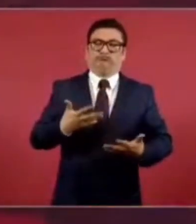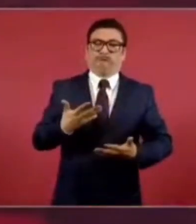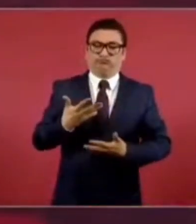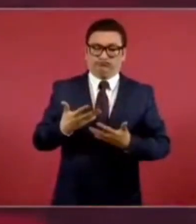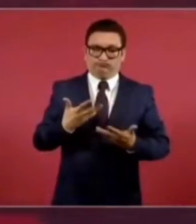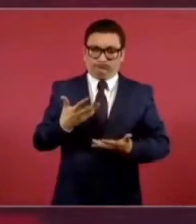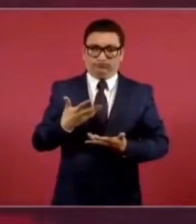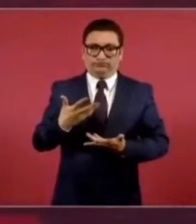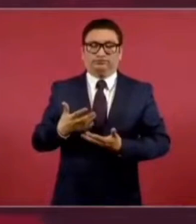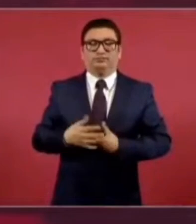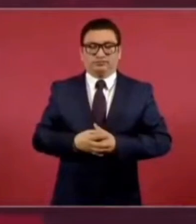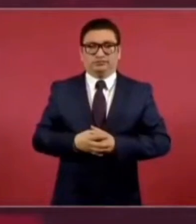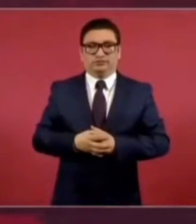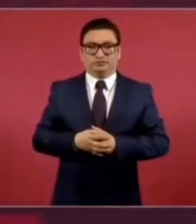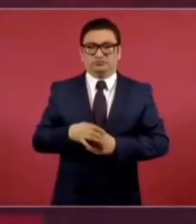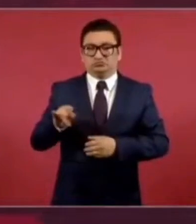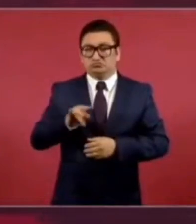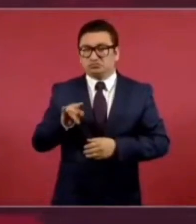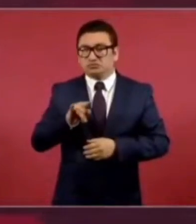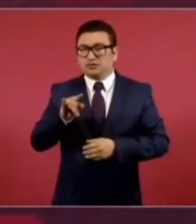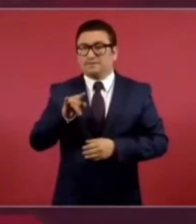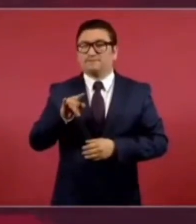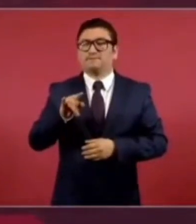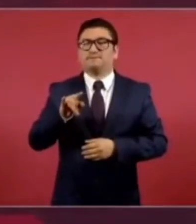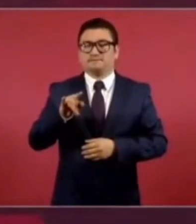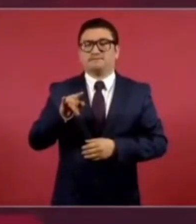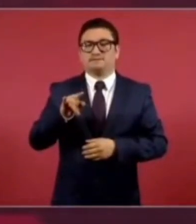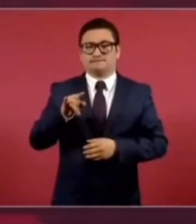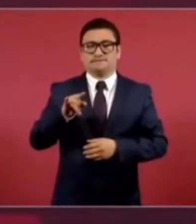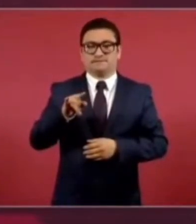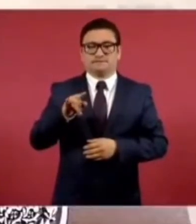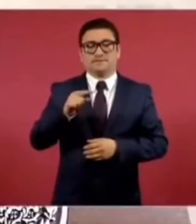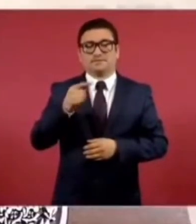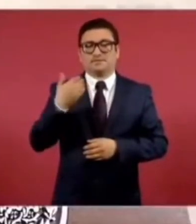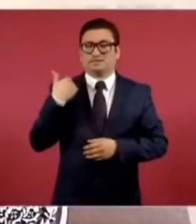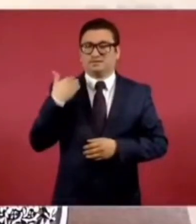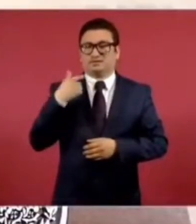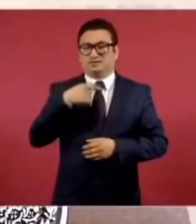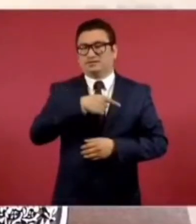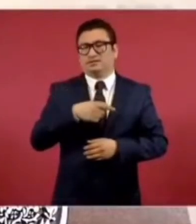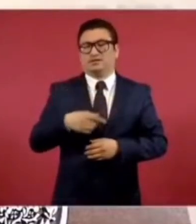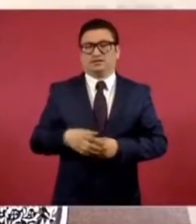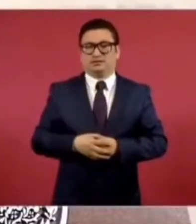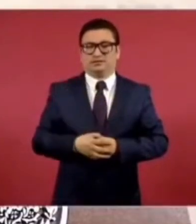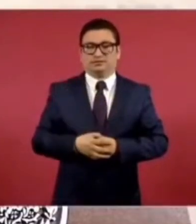este y apenas no